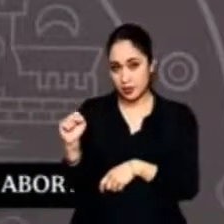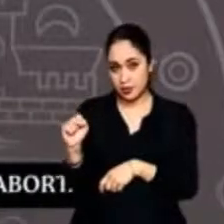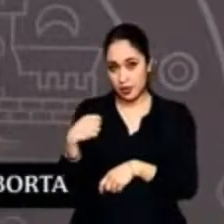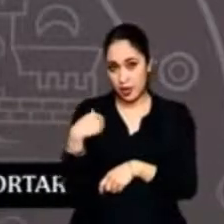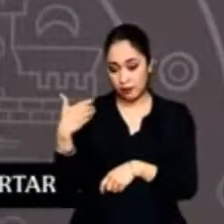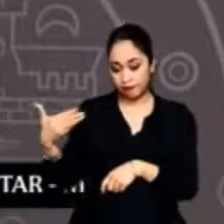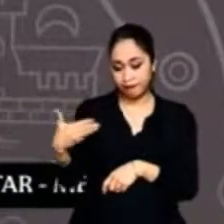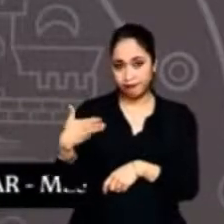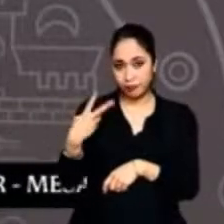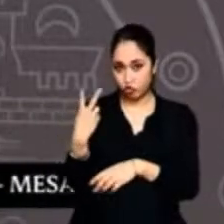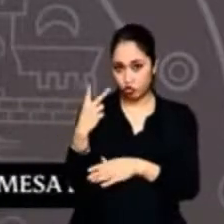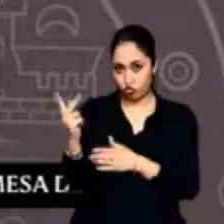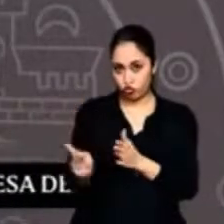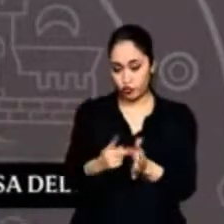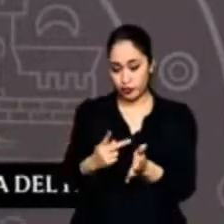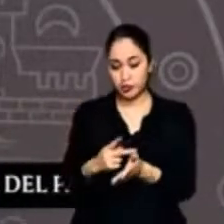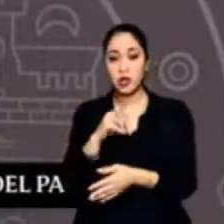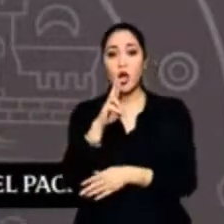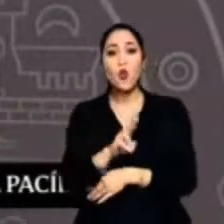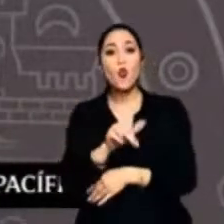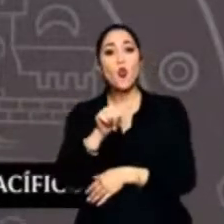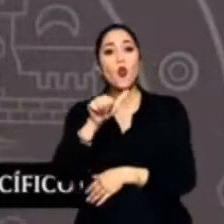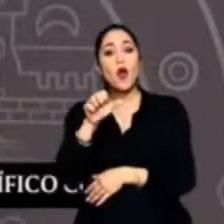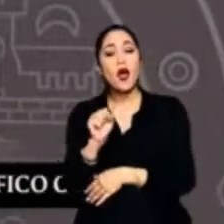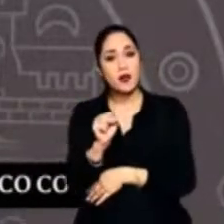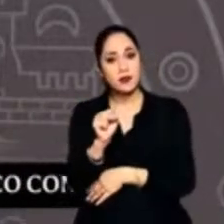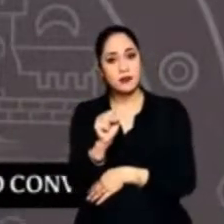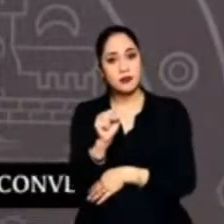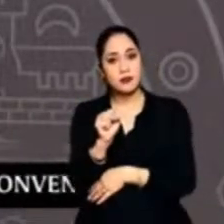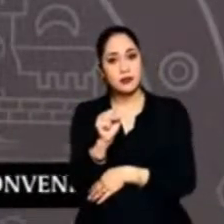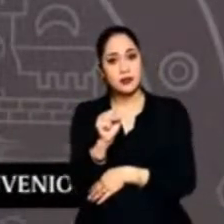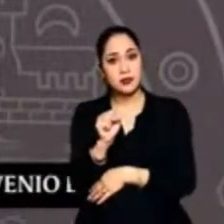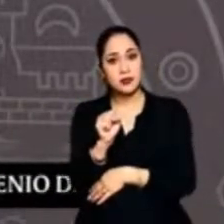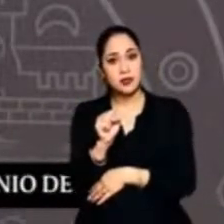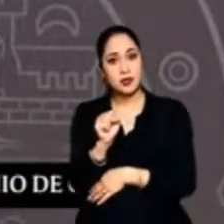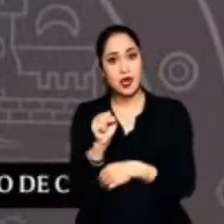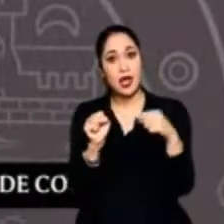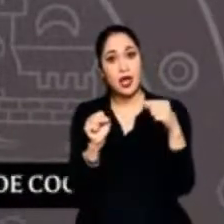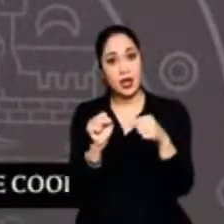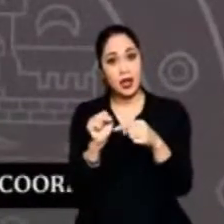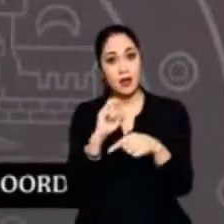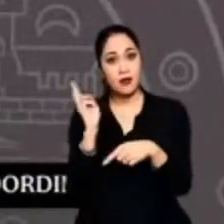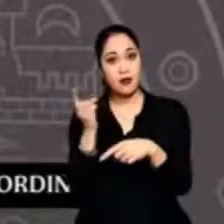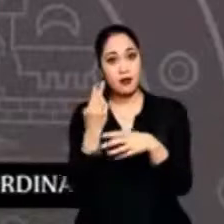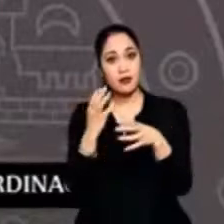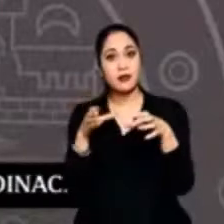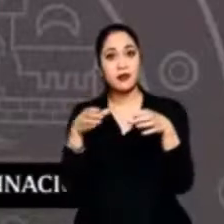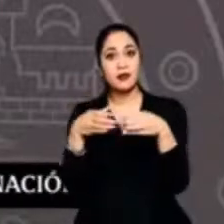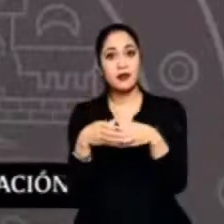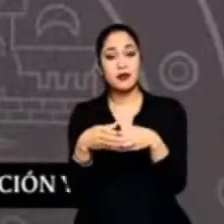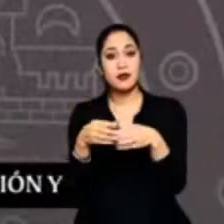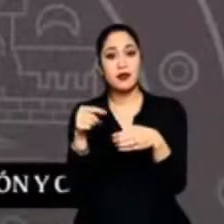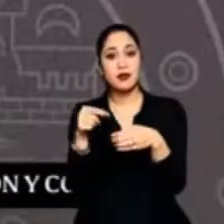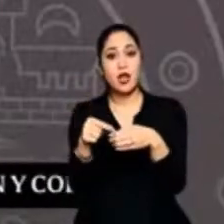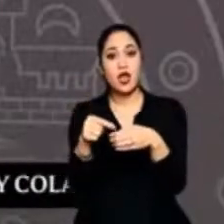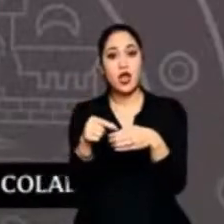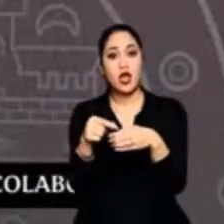La Universidad Autónoma de Sinaloa no ha enterado al